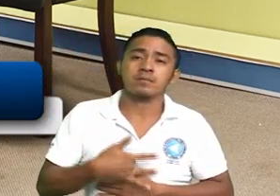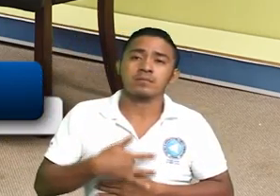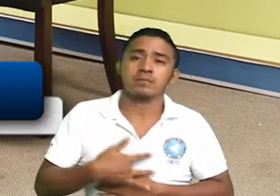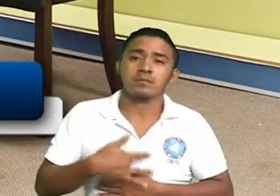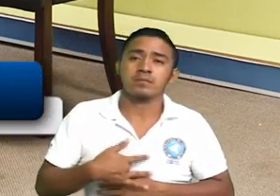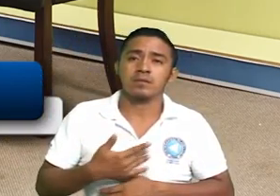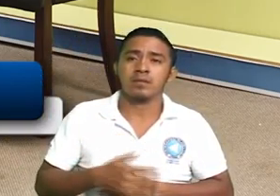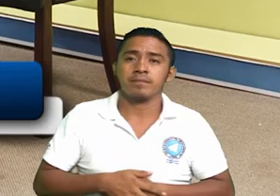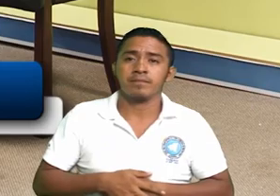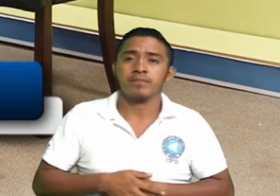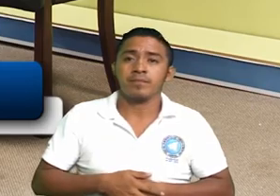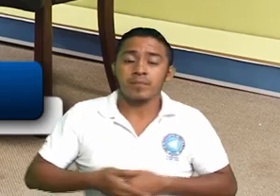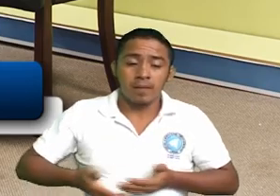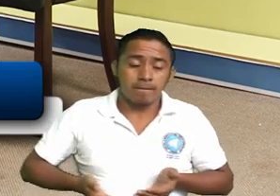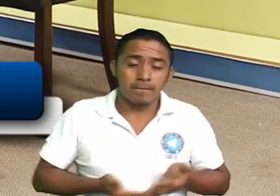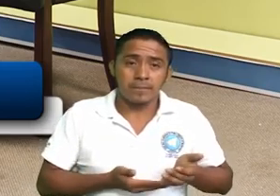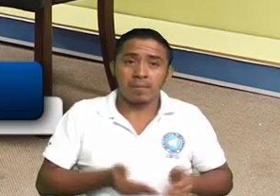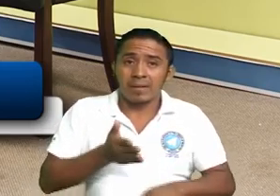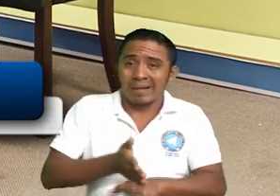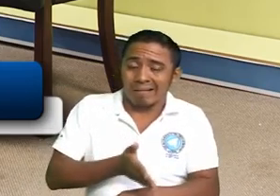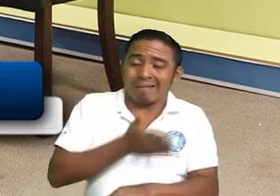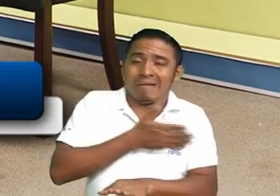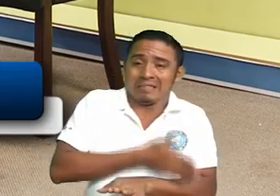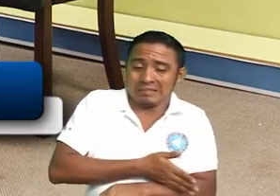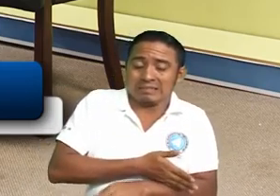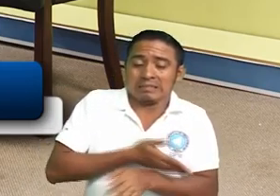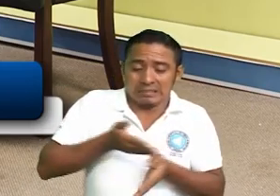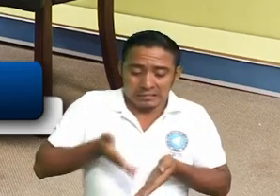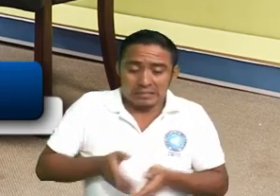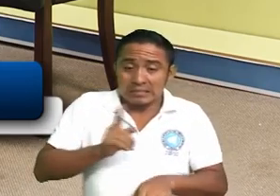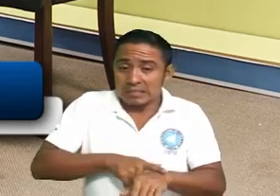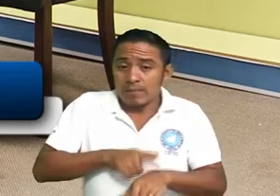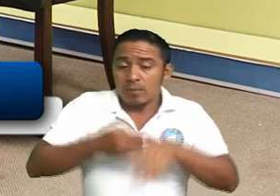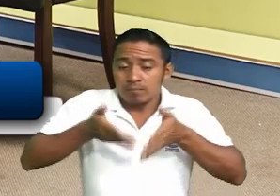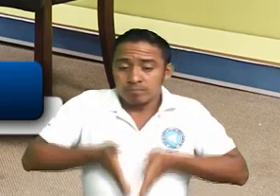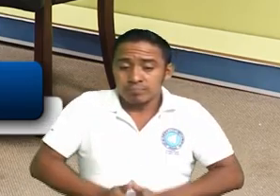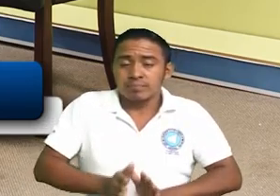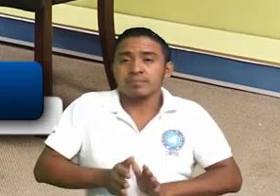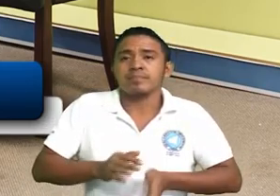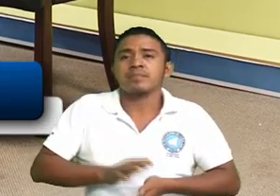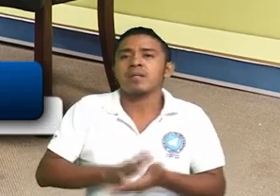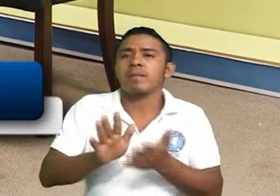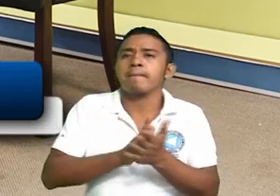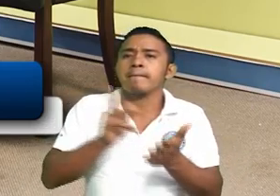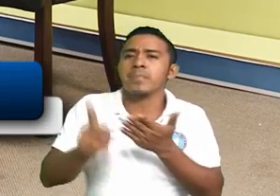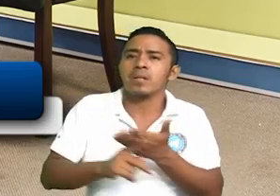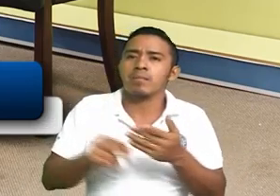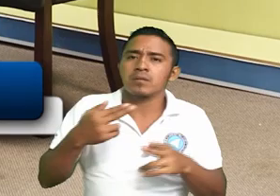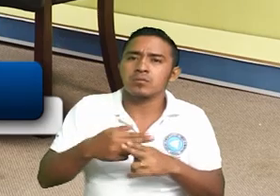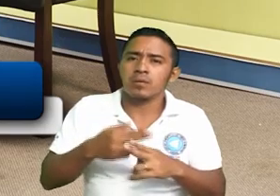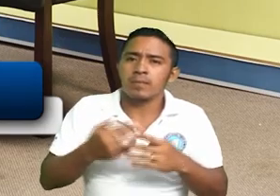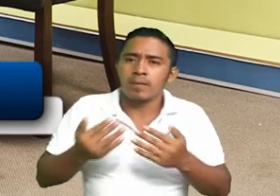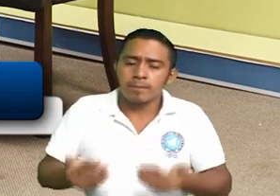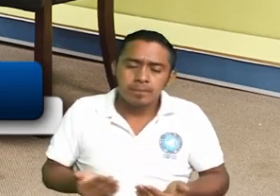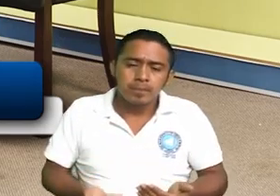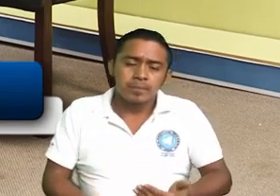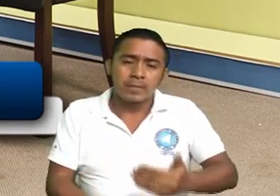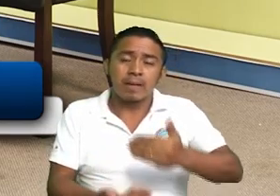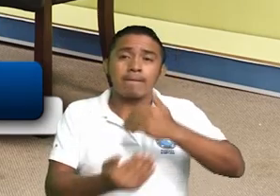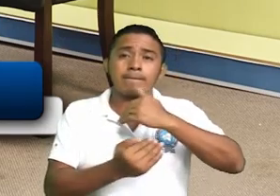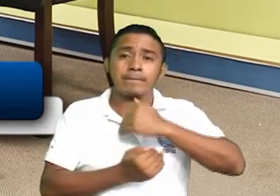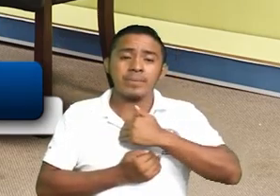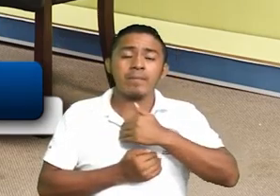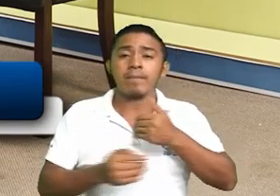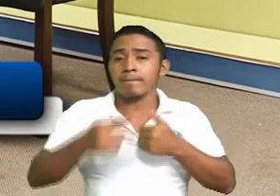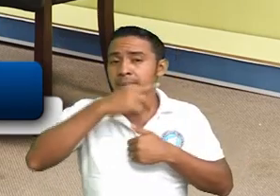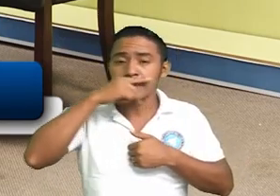chinear al bebé, al recién nacido. El programa Sacanguro se creó hace ya varios años, más de 10 años, como una parte